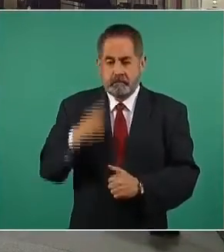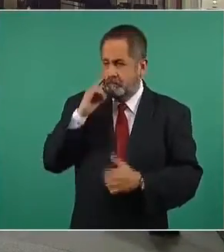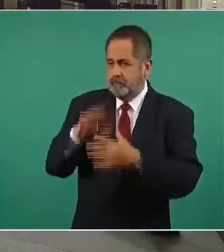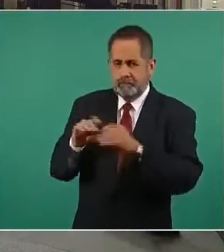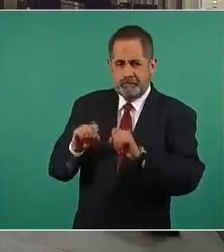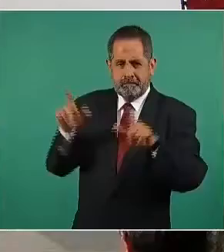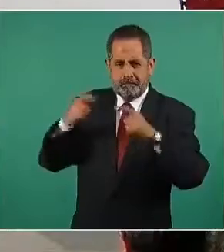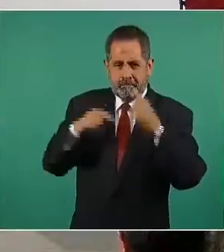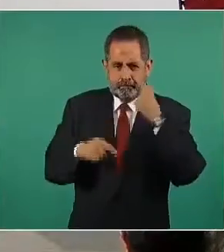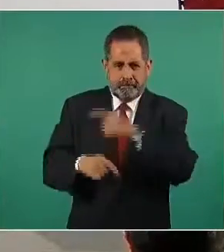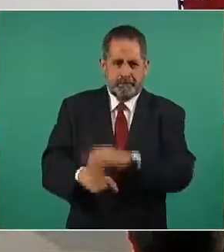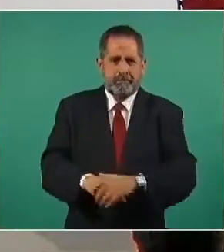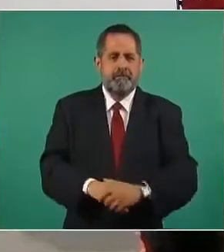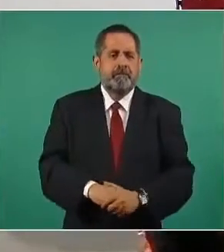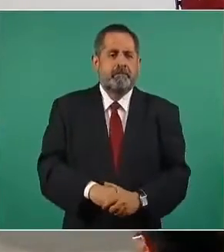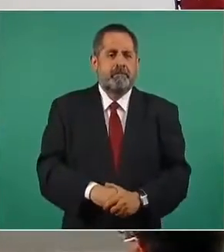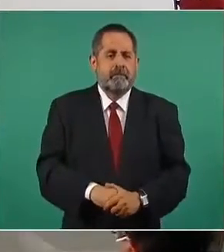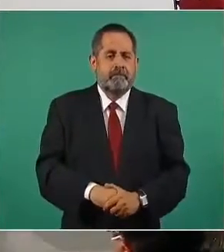Pásame el